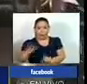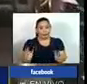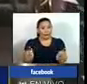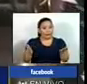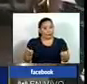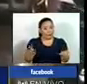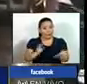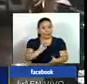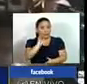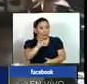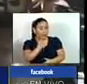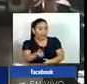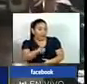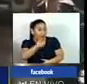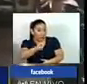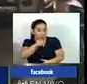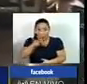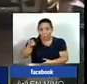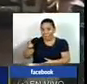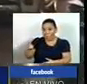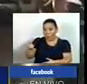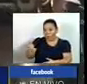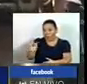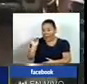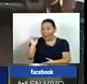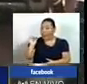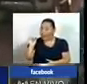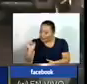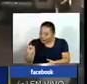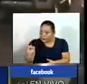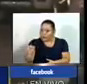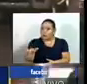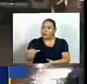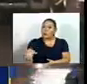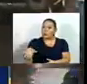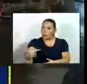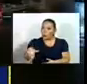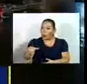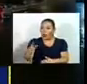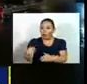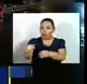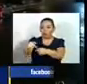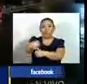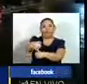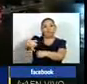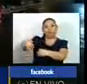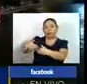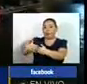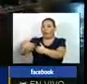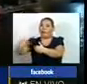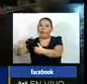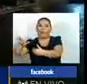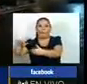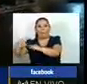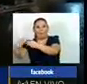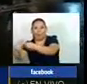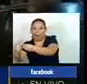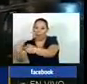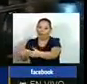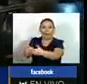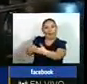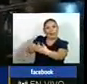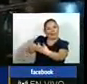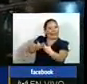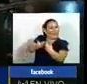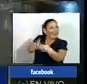acuerdo a la información, este punto es algo limítrofe entre pandillas que están tratando de operar